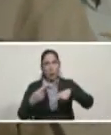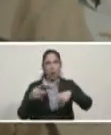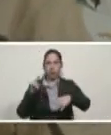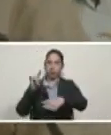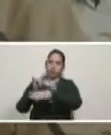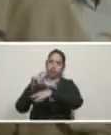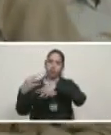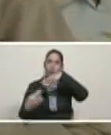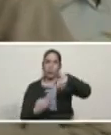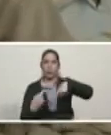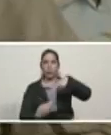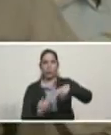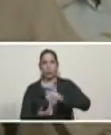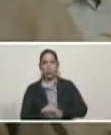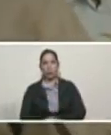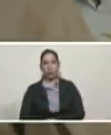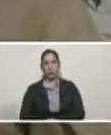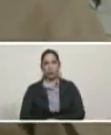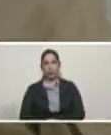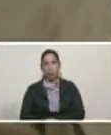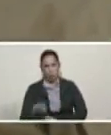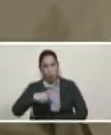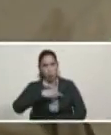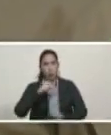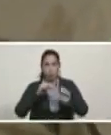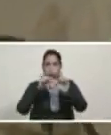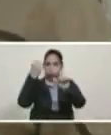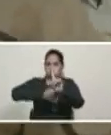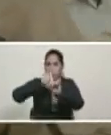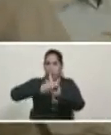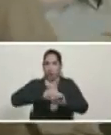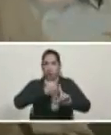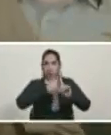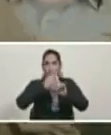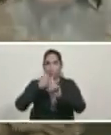6 años después, yo les puedo decir, estamos en batalla.